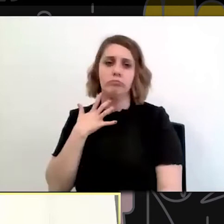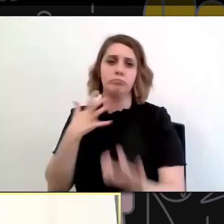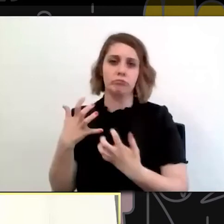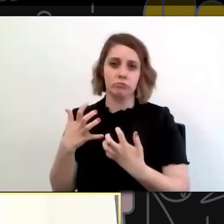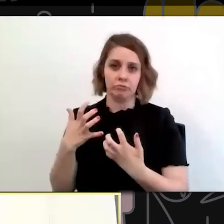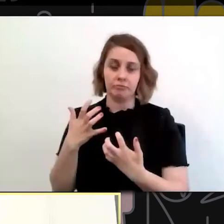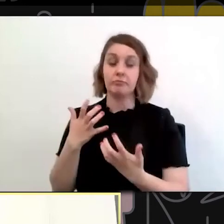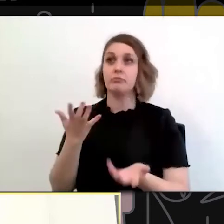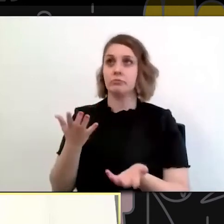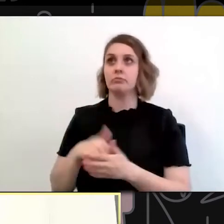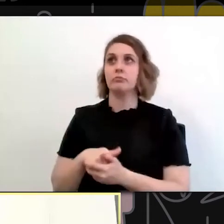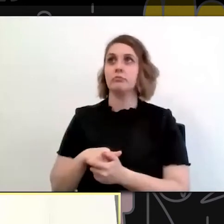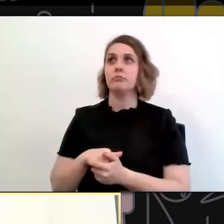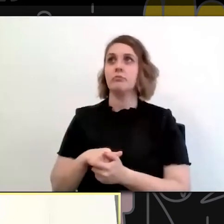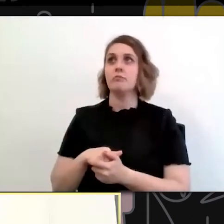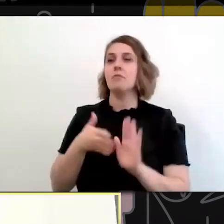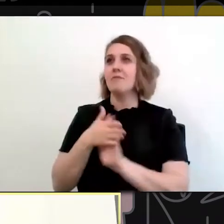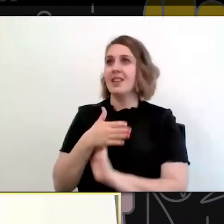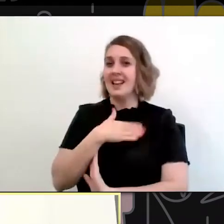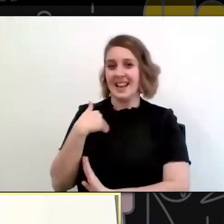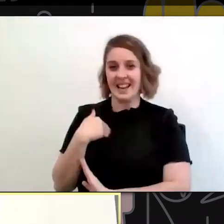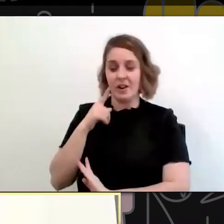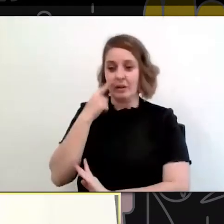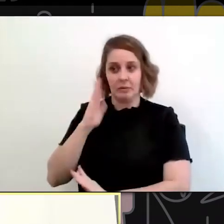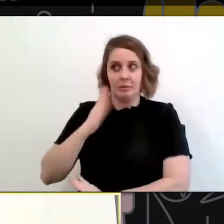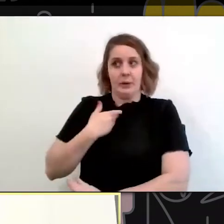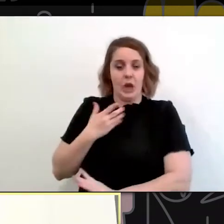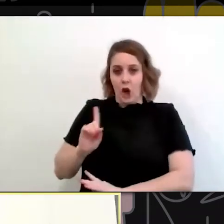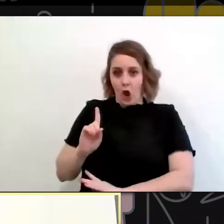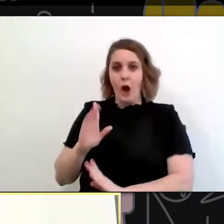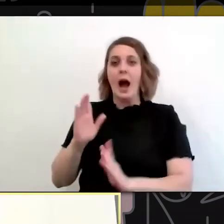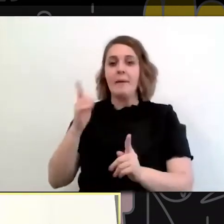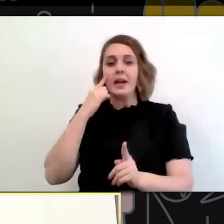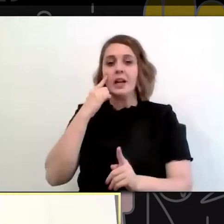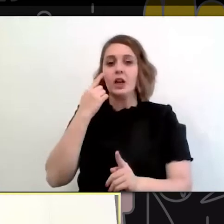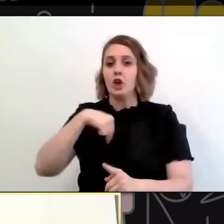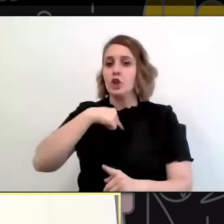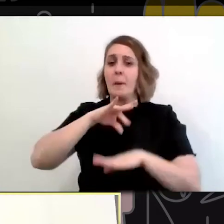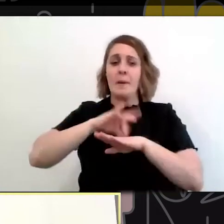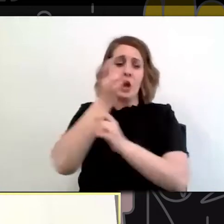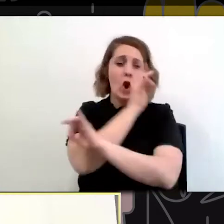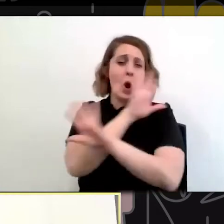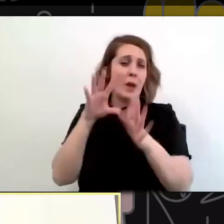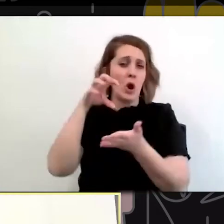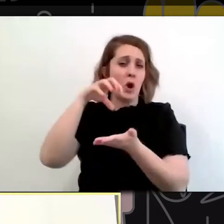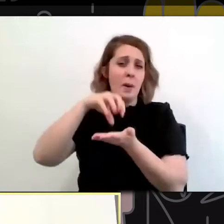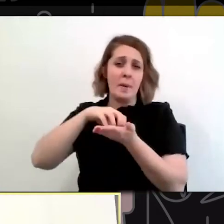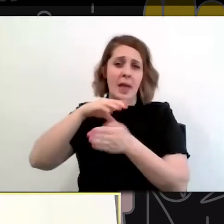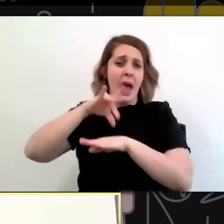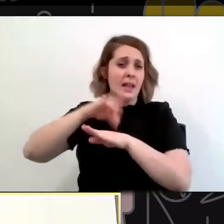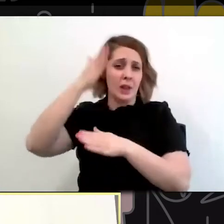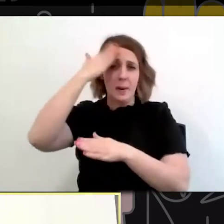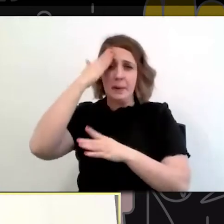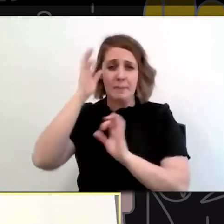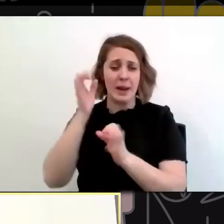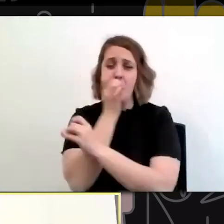ver, quiero explicarlo porque nadie se sienta ofendido, me refiero a que tenemos los mejores médicos de atención primaria, además lo han demostrado